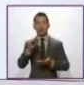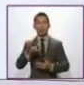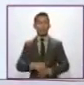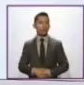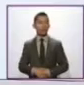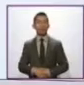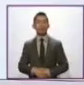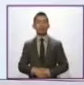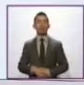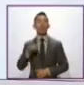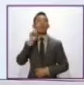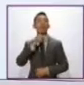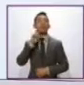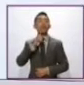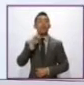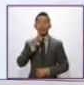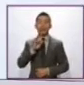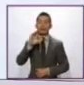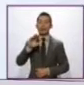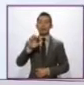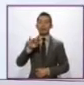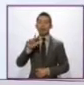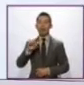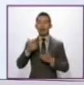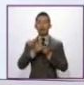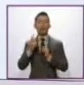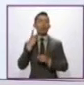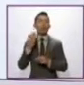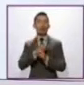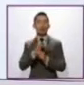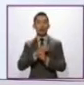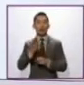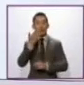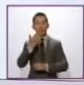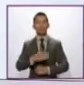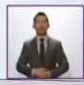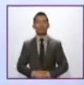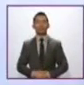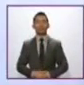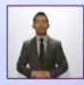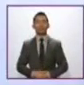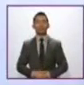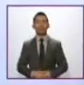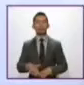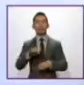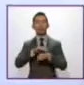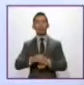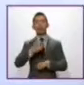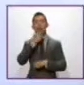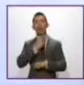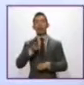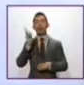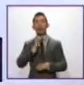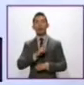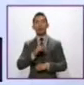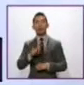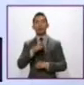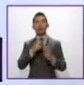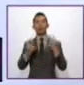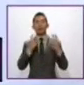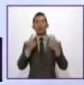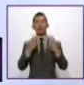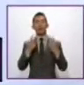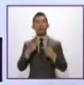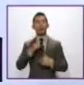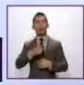Candidata Celia Maya García, del Partido Morena. Es su turno. Adelante, candidata. Amiga, amigo que nos está siguiendo,